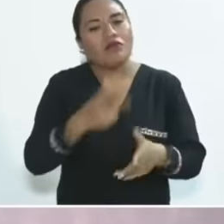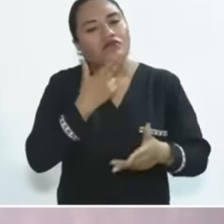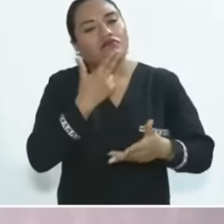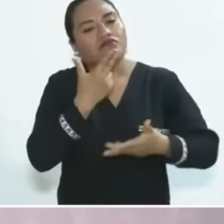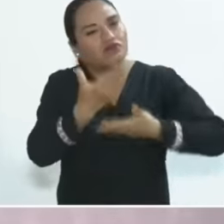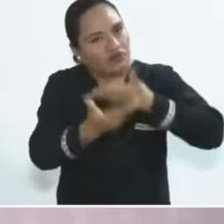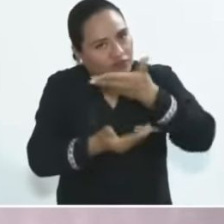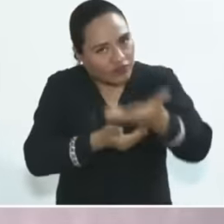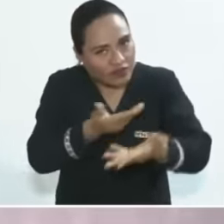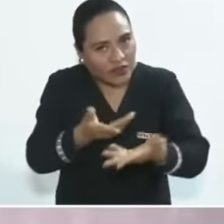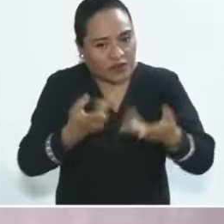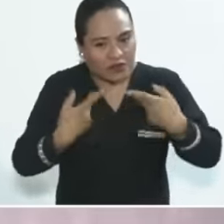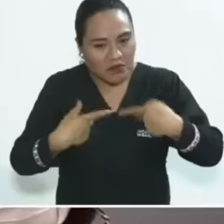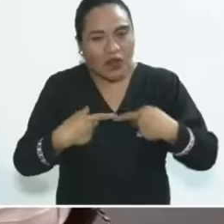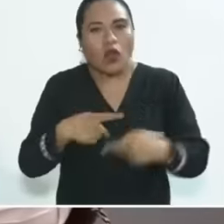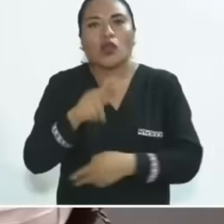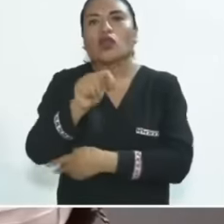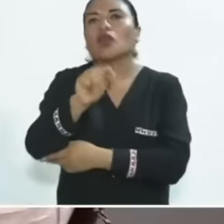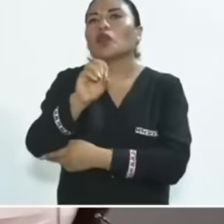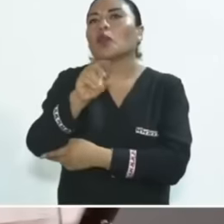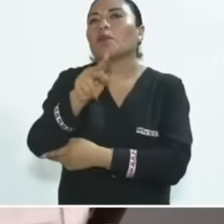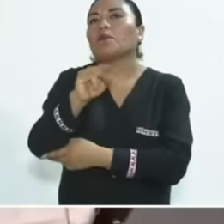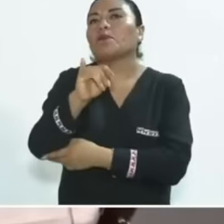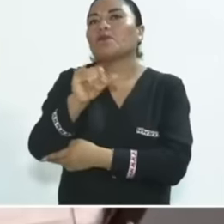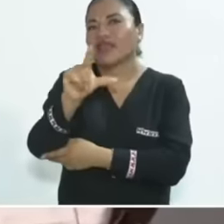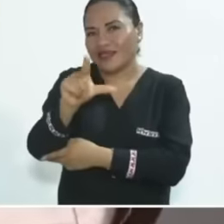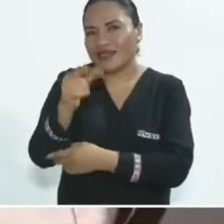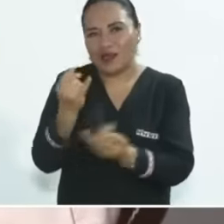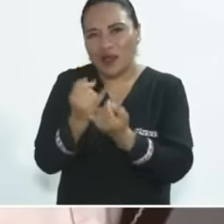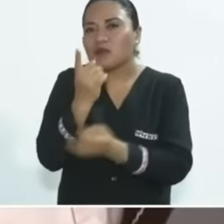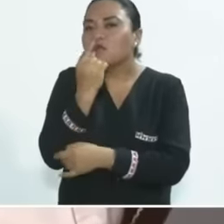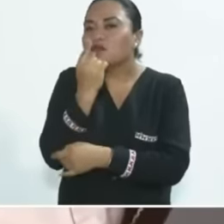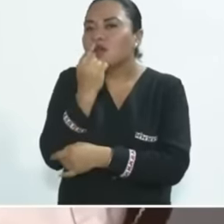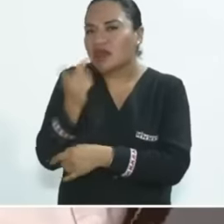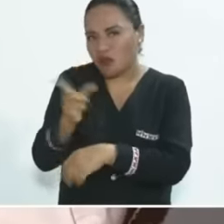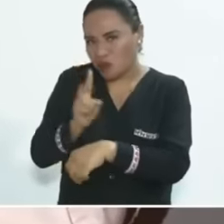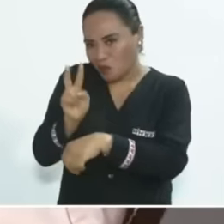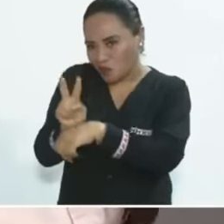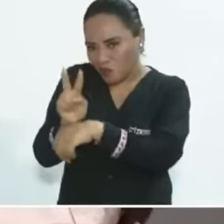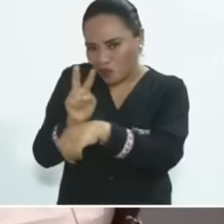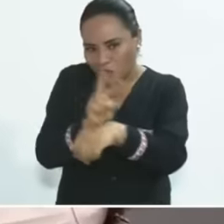joven, como topil. Y se va